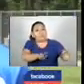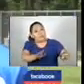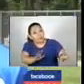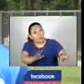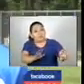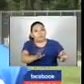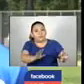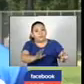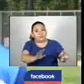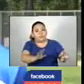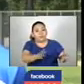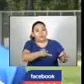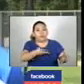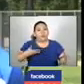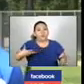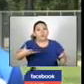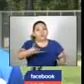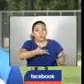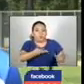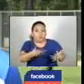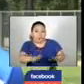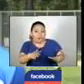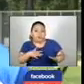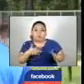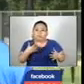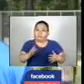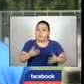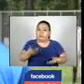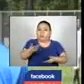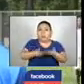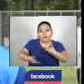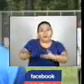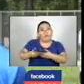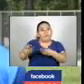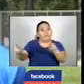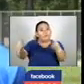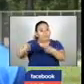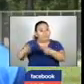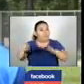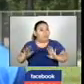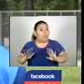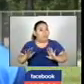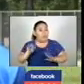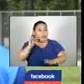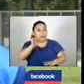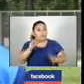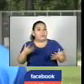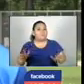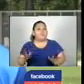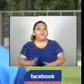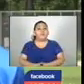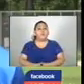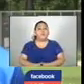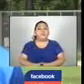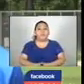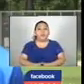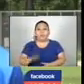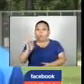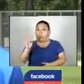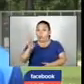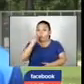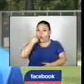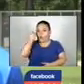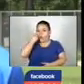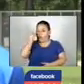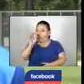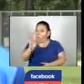la cual nosotros mandamos, ya se hizo una vez, hubo un campus de la Liga, donde se mandaron a cuatro